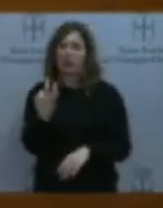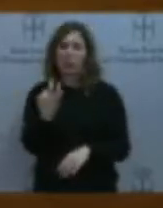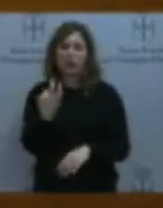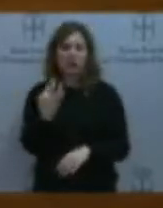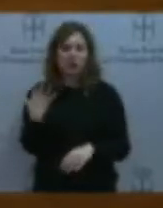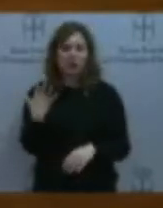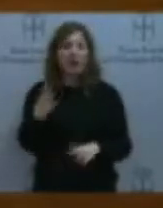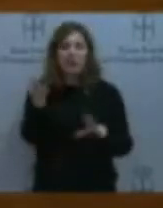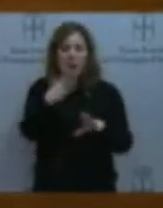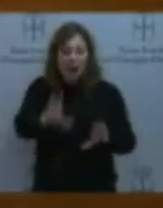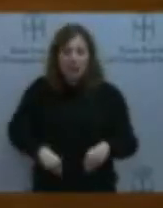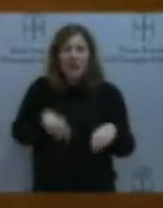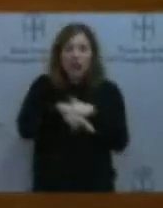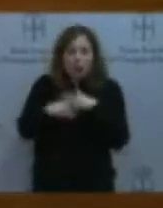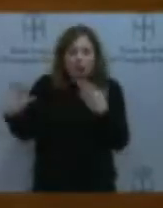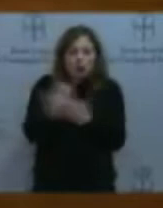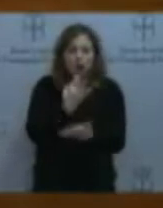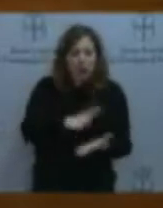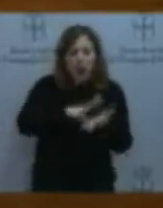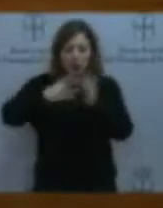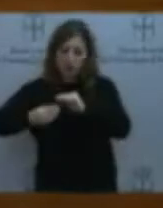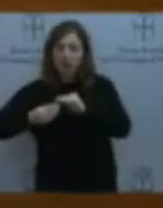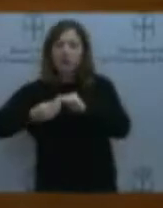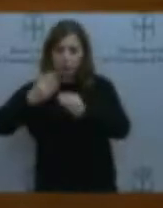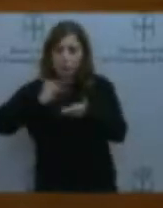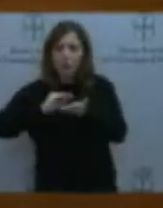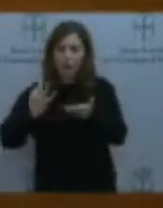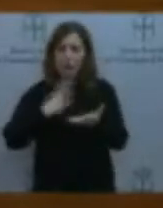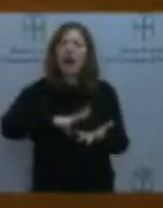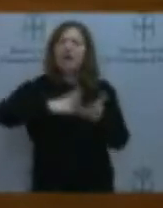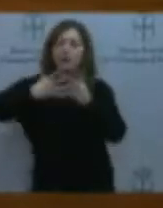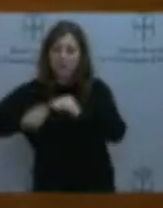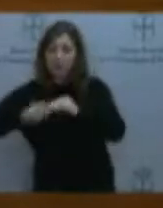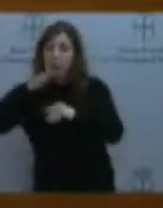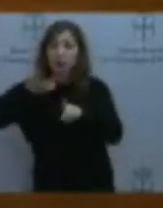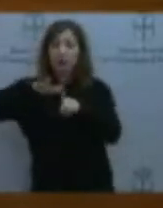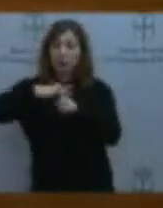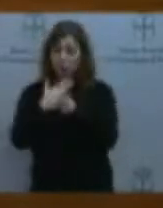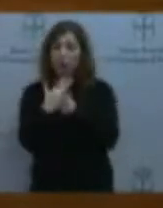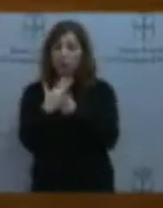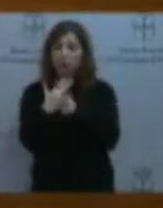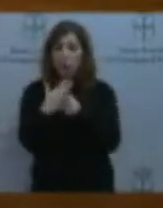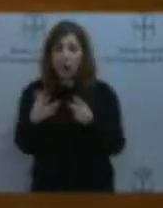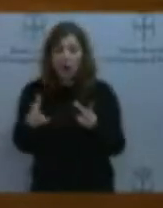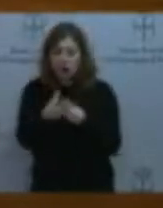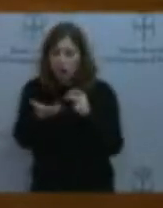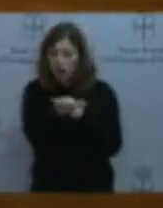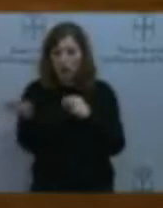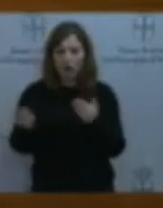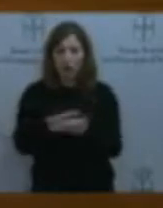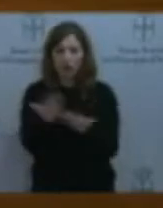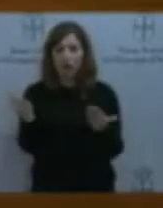Es más, tiene que acomodarse y ponerse a la altura en ocasiones de las que ofrece la propia sociedad civil. Cuando hablamos de